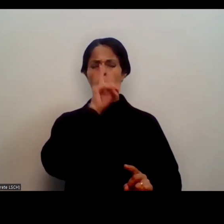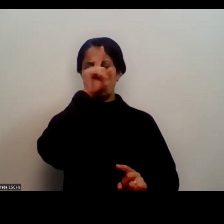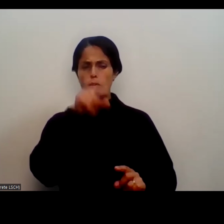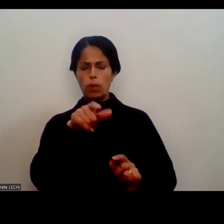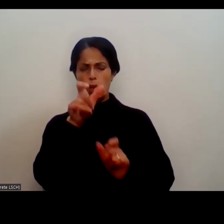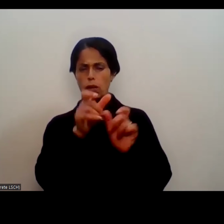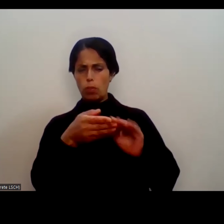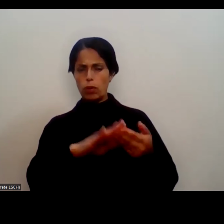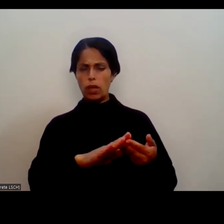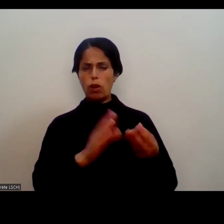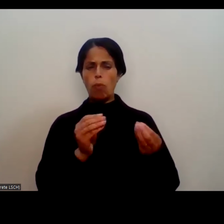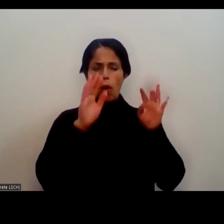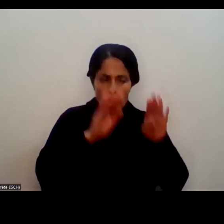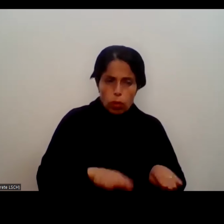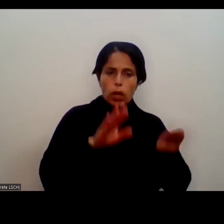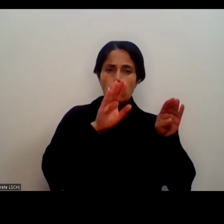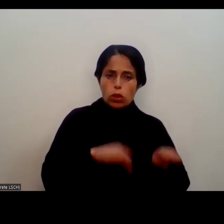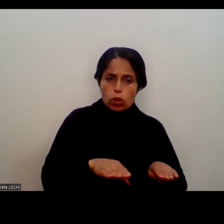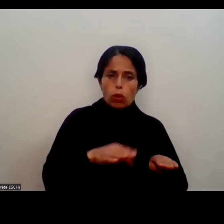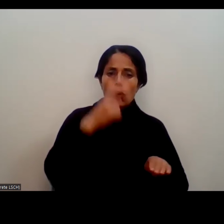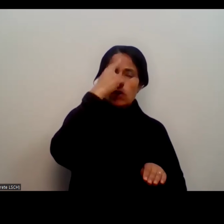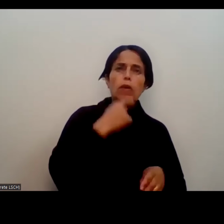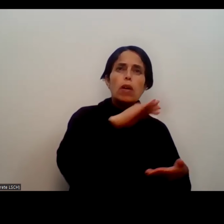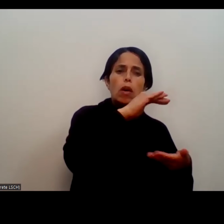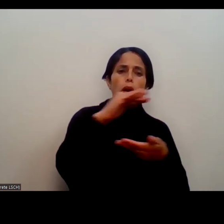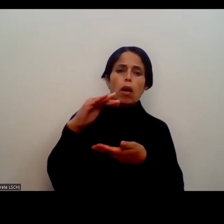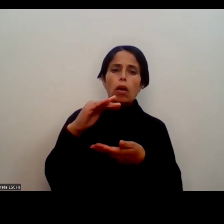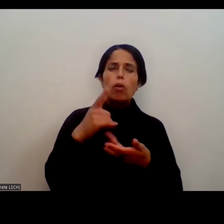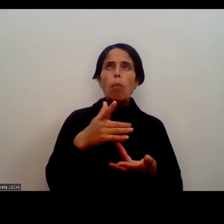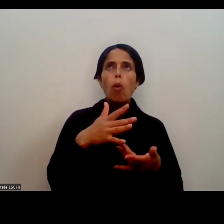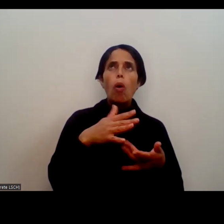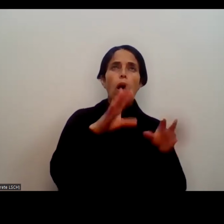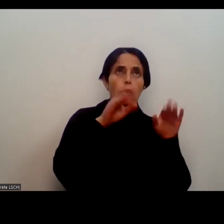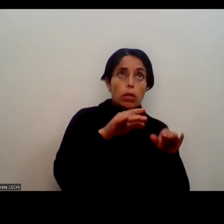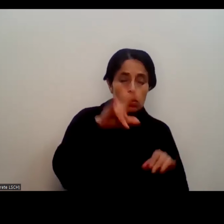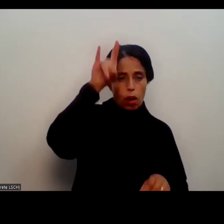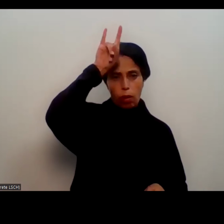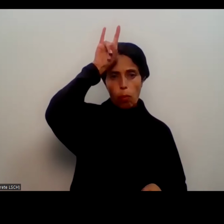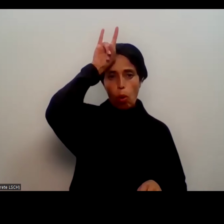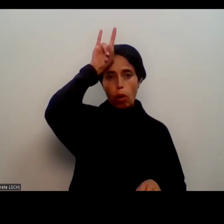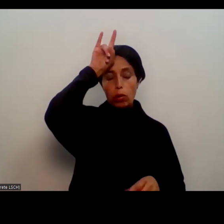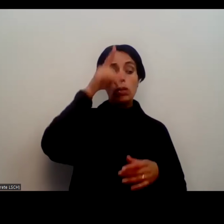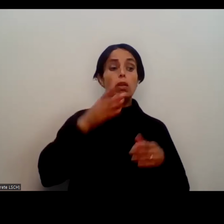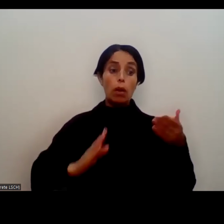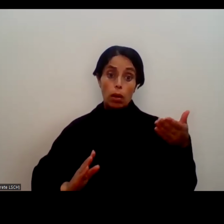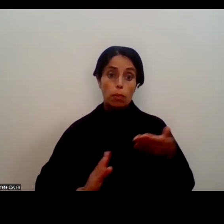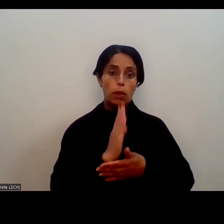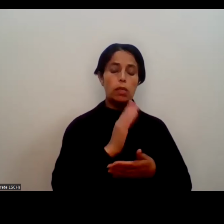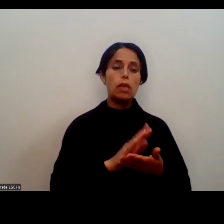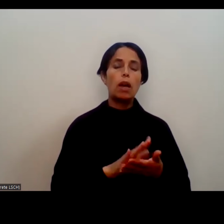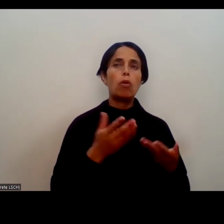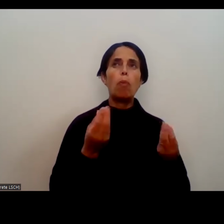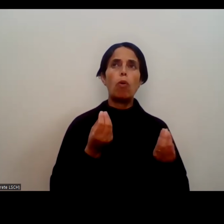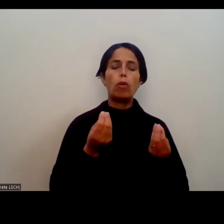son culto a los ídolos y por lo tanto es culto al demonio. Y se ponen en marcha todas las campañas